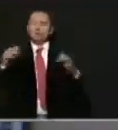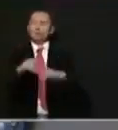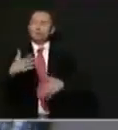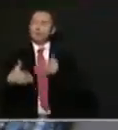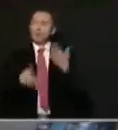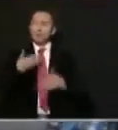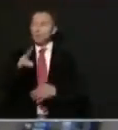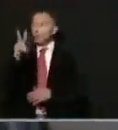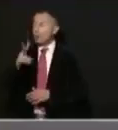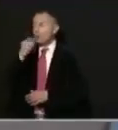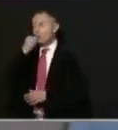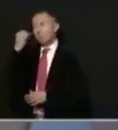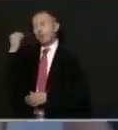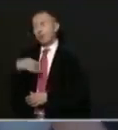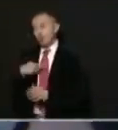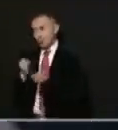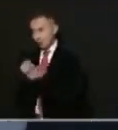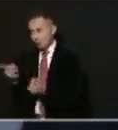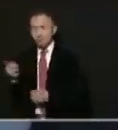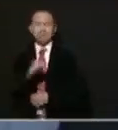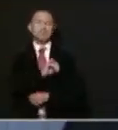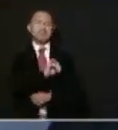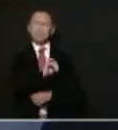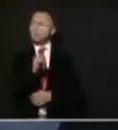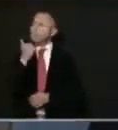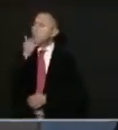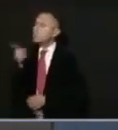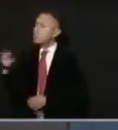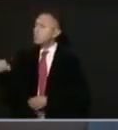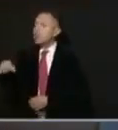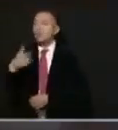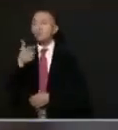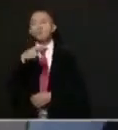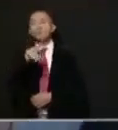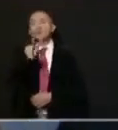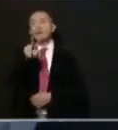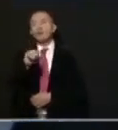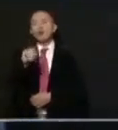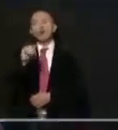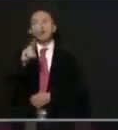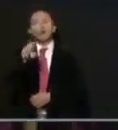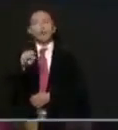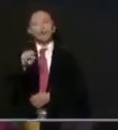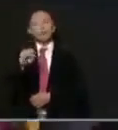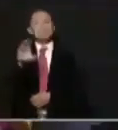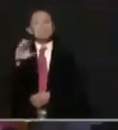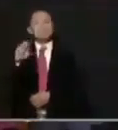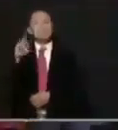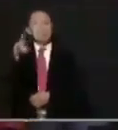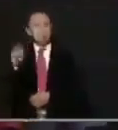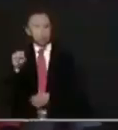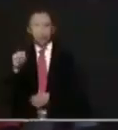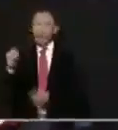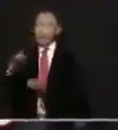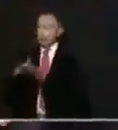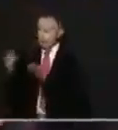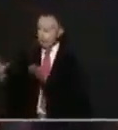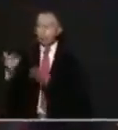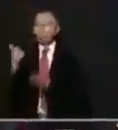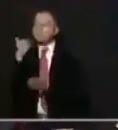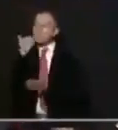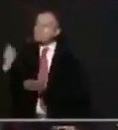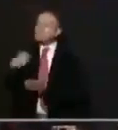La verdad, no es usted nada sí, más. Sí, no. ¿Su nombre cuál es, maestro? Mi nombre es Gustavo Torres Cisneros. Gracias, don Gustavo. Oiga, ¿nos puede